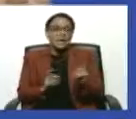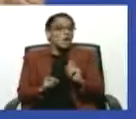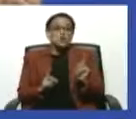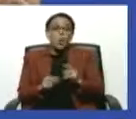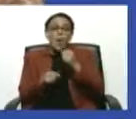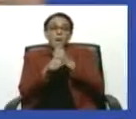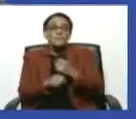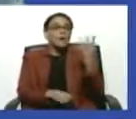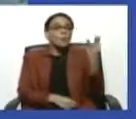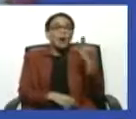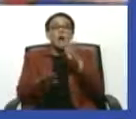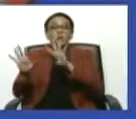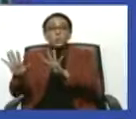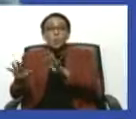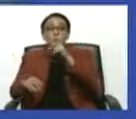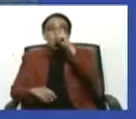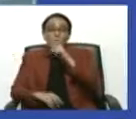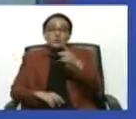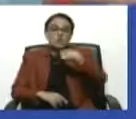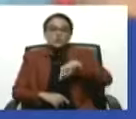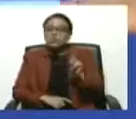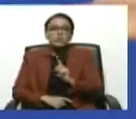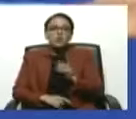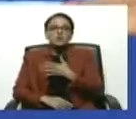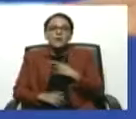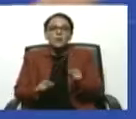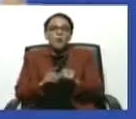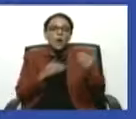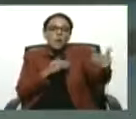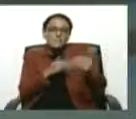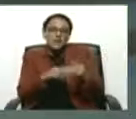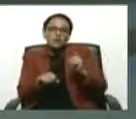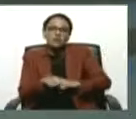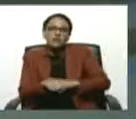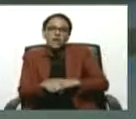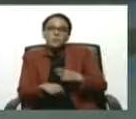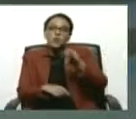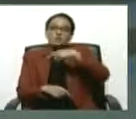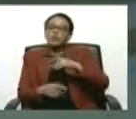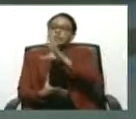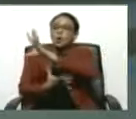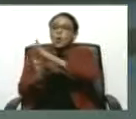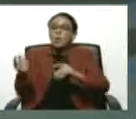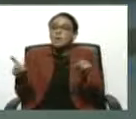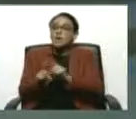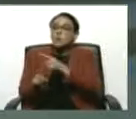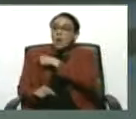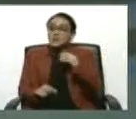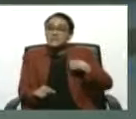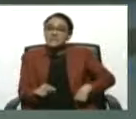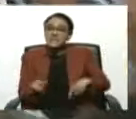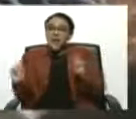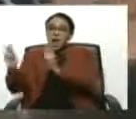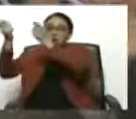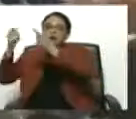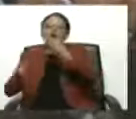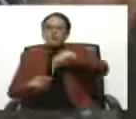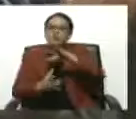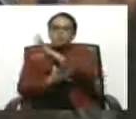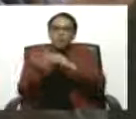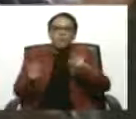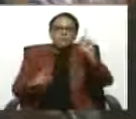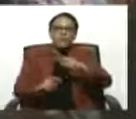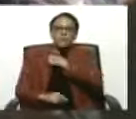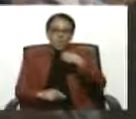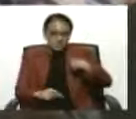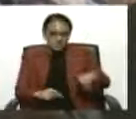años, sino en menos tiempo, podamos decir, junto al milagro China, el milagro Venezuela, que Venezuela sea la potencia